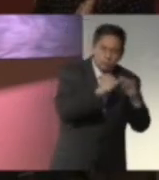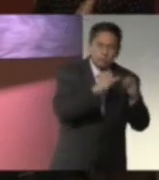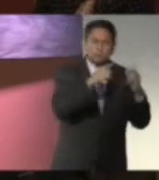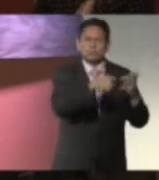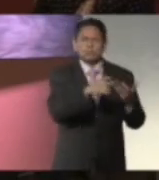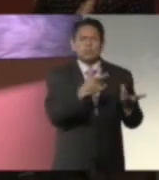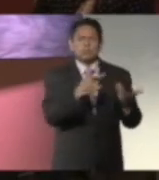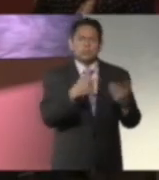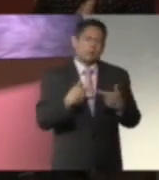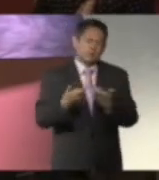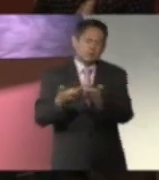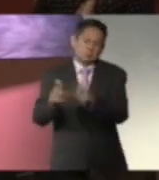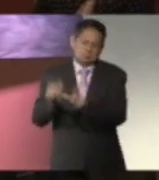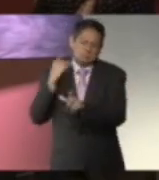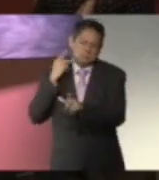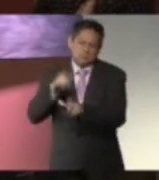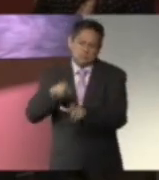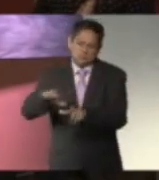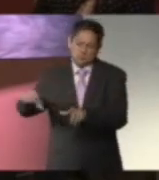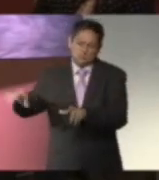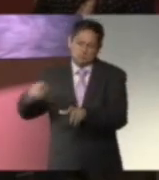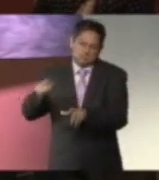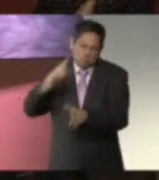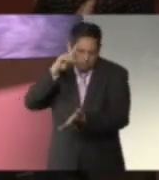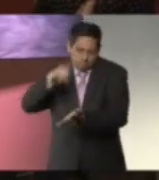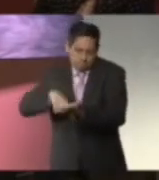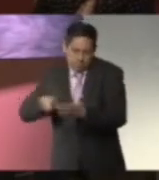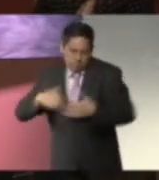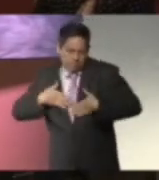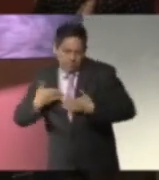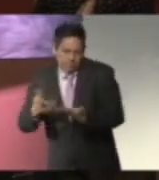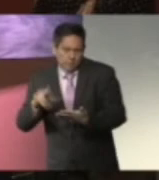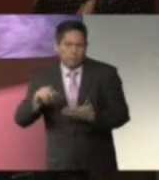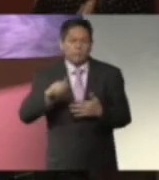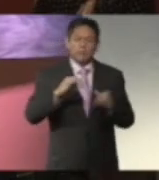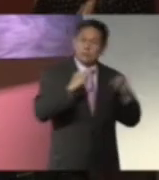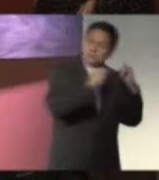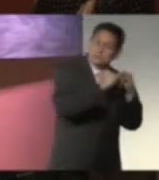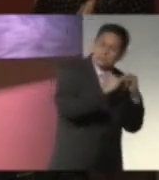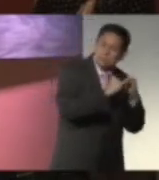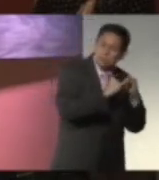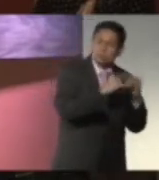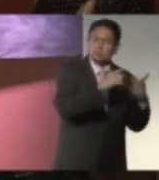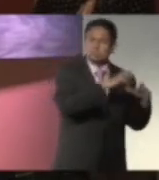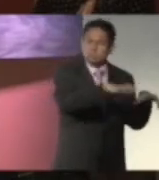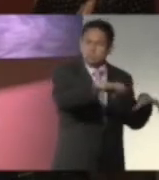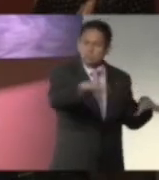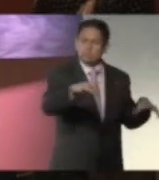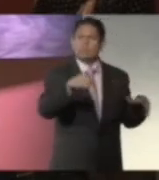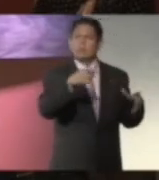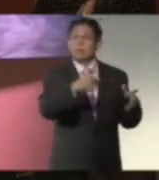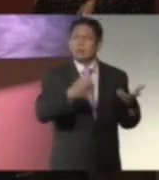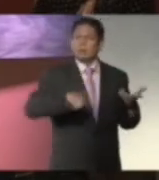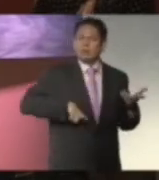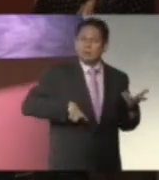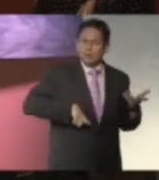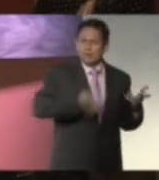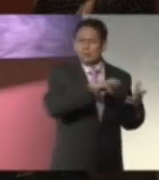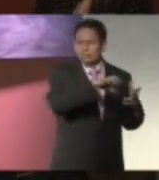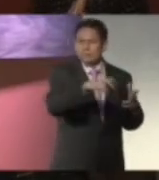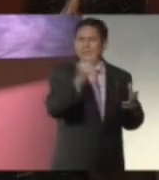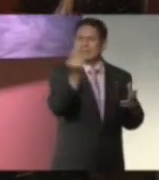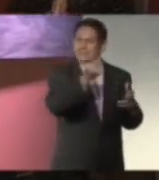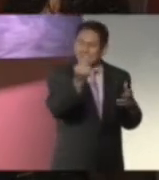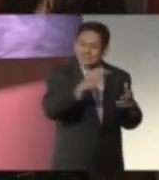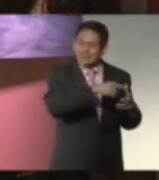los partidos no creemos en ellos, la mayoría, que desde las instituciones se genere algo, un